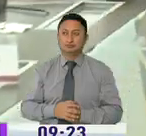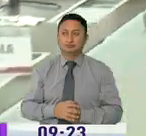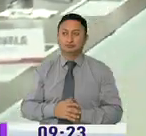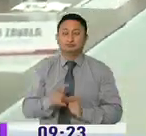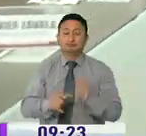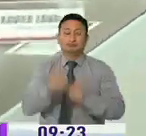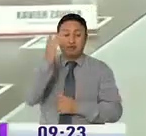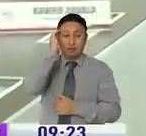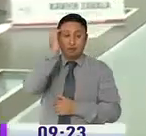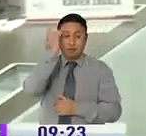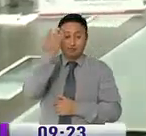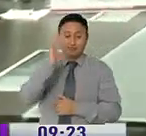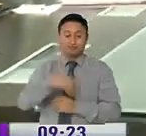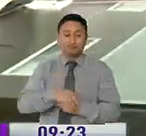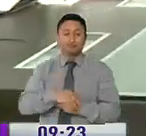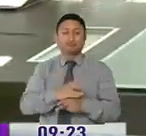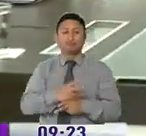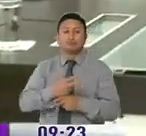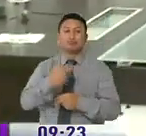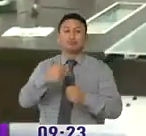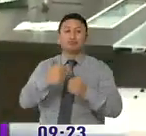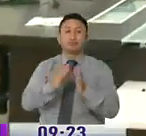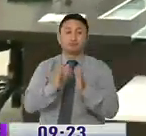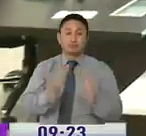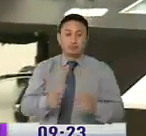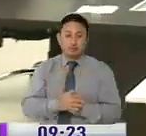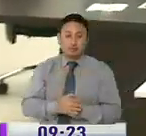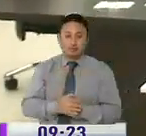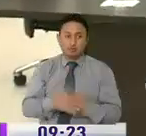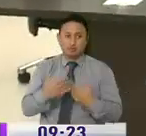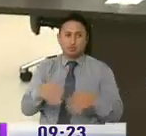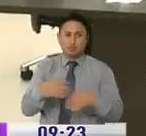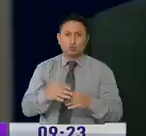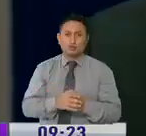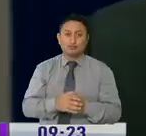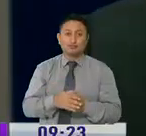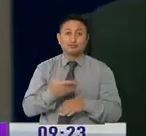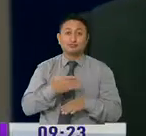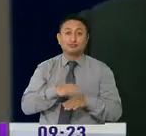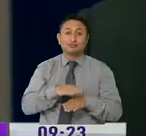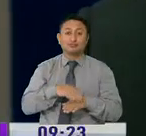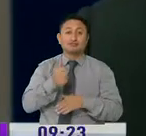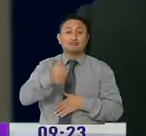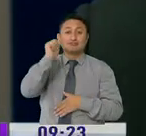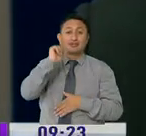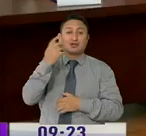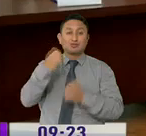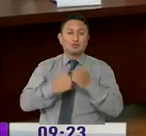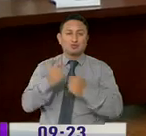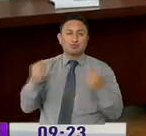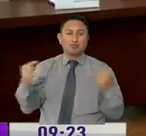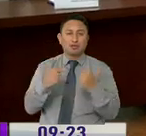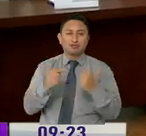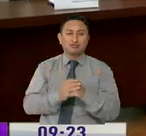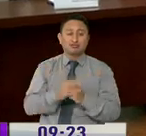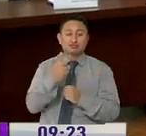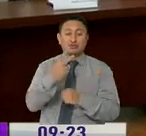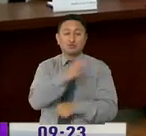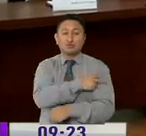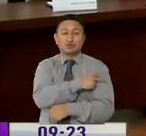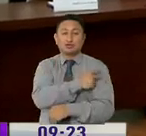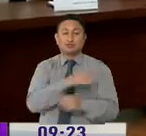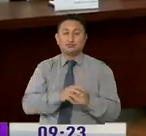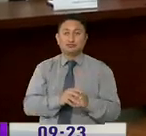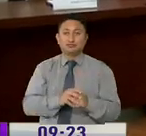Preocupación existe en el Pleno del Consejo de Participación Ciudadana y Control Social Transitorio por los impases que se han registrado entre los vocales del Consejo de